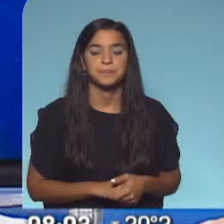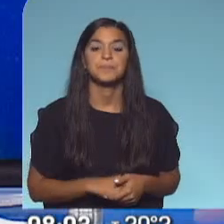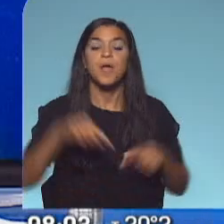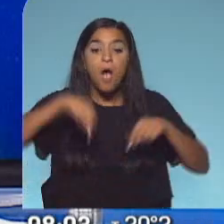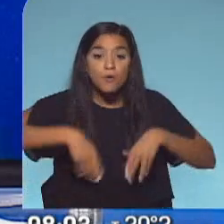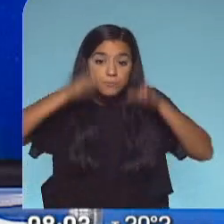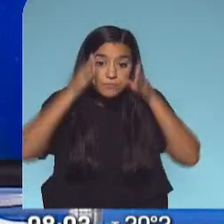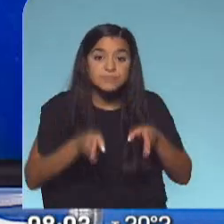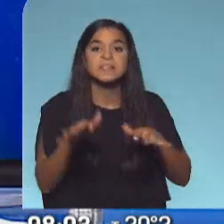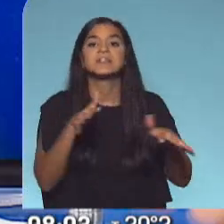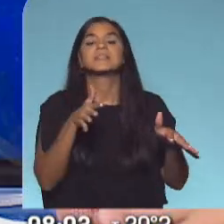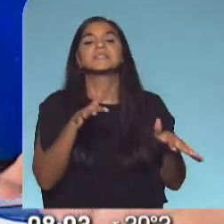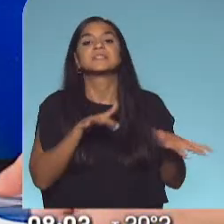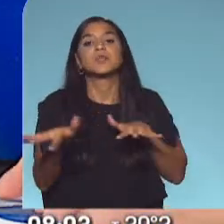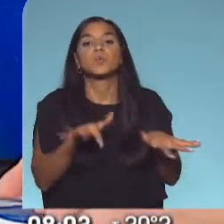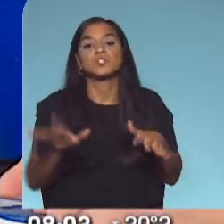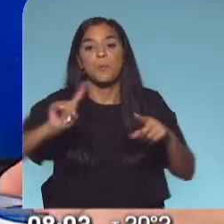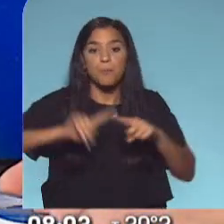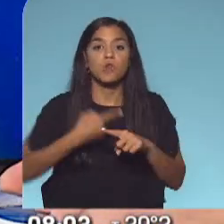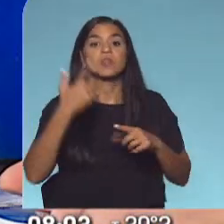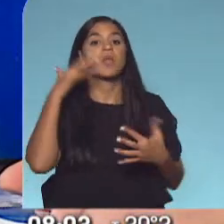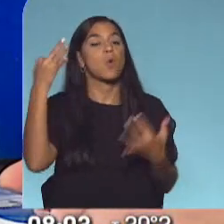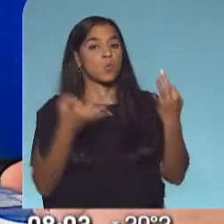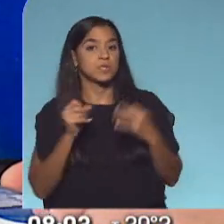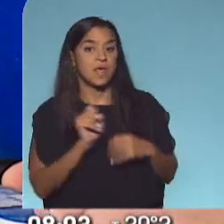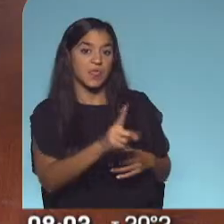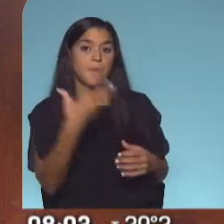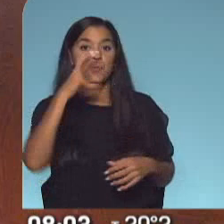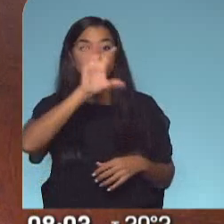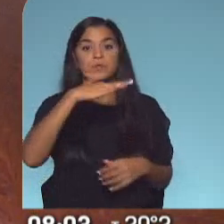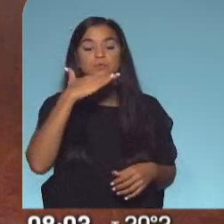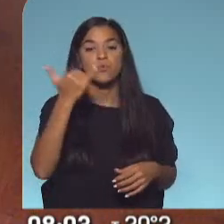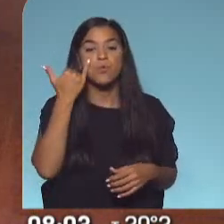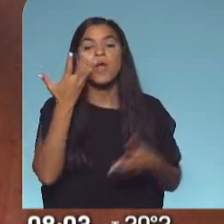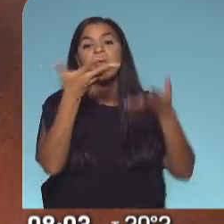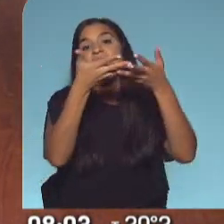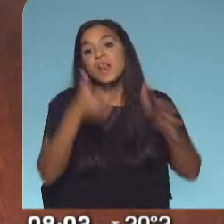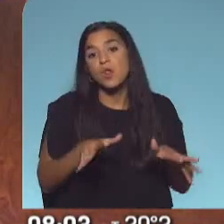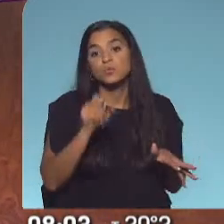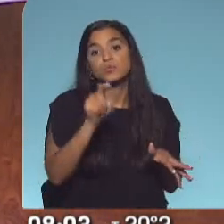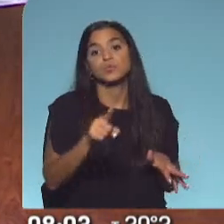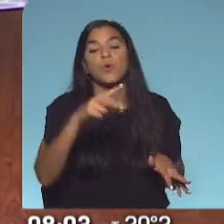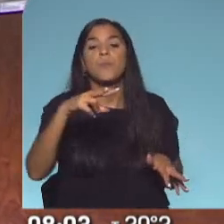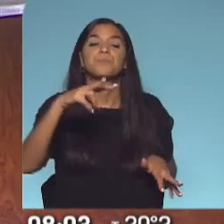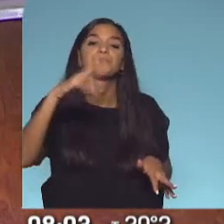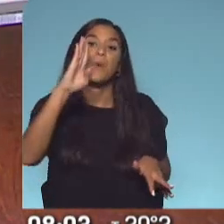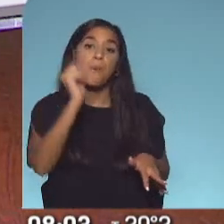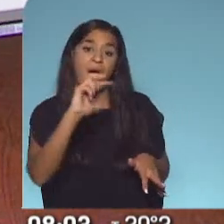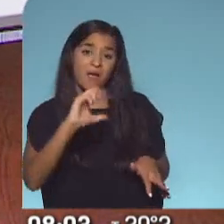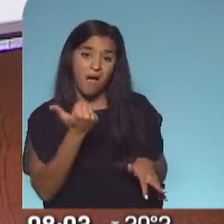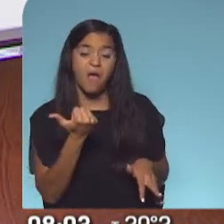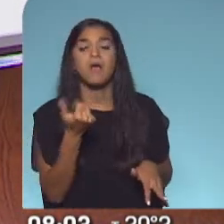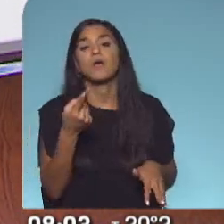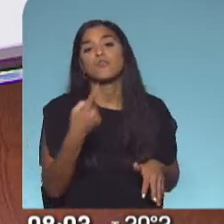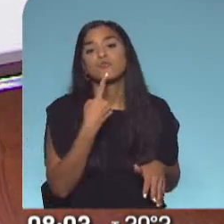Nos ocupamos ahora de la situación política judicial de la provincia de Jujuy. Vero, con la renuncia a partir de Vaca, el doctor Vaca renunció como titular de la